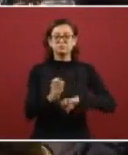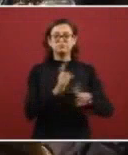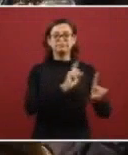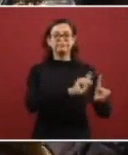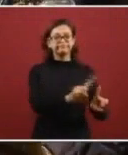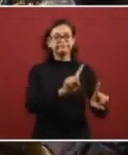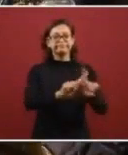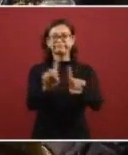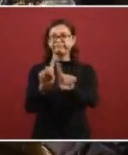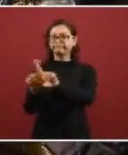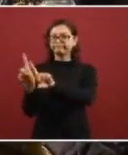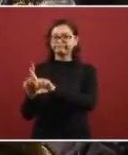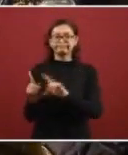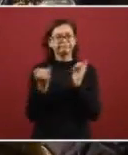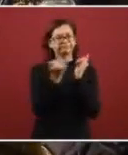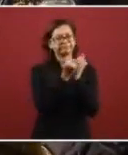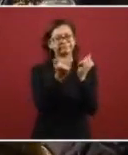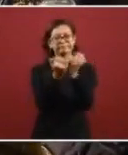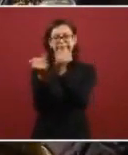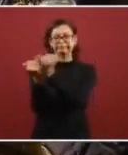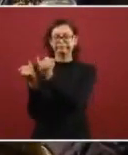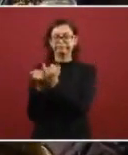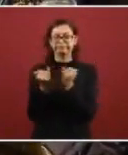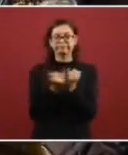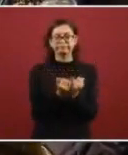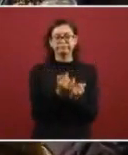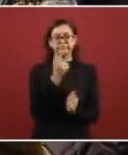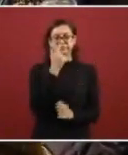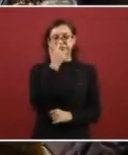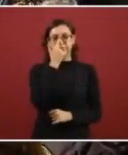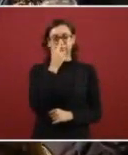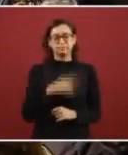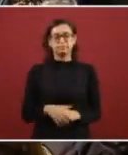estados del país.